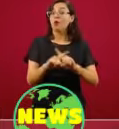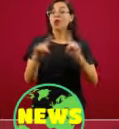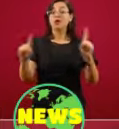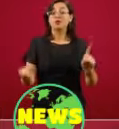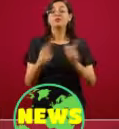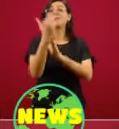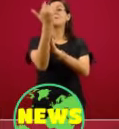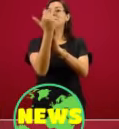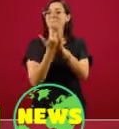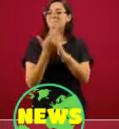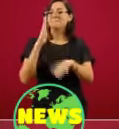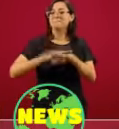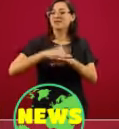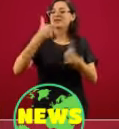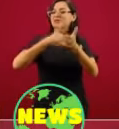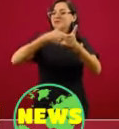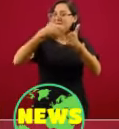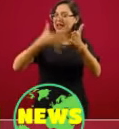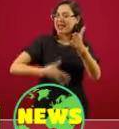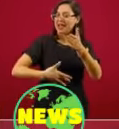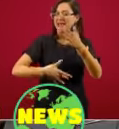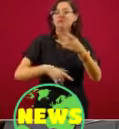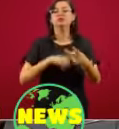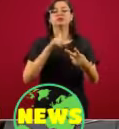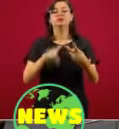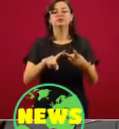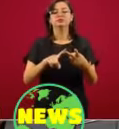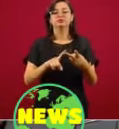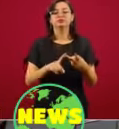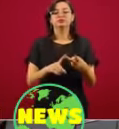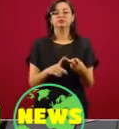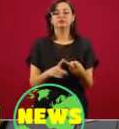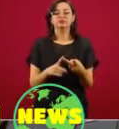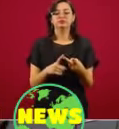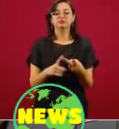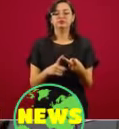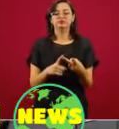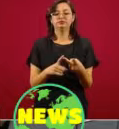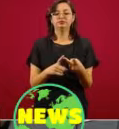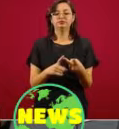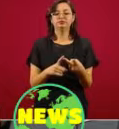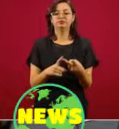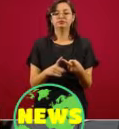ha bajado el precio de las gasolinas. ¿Han tratado este tema,